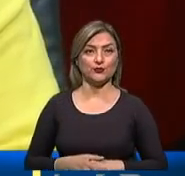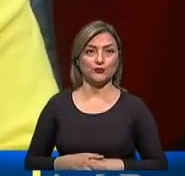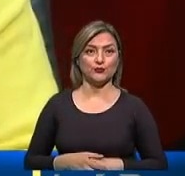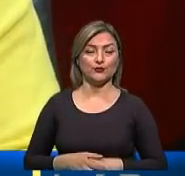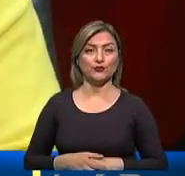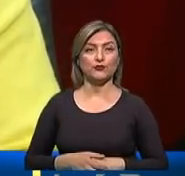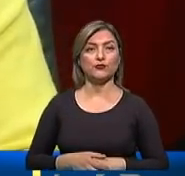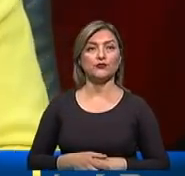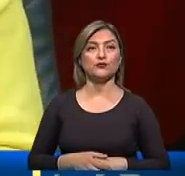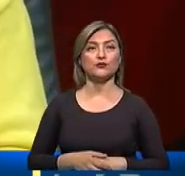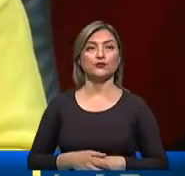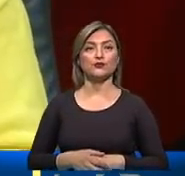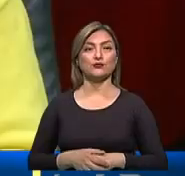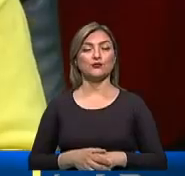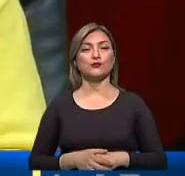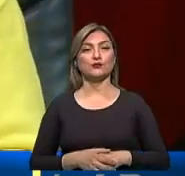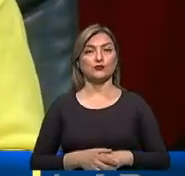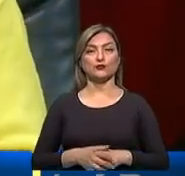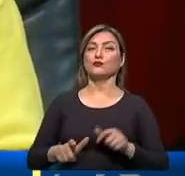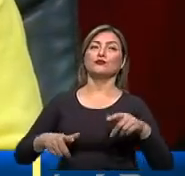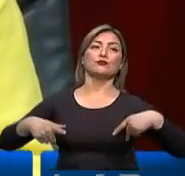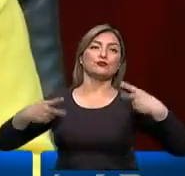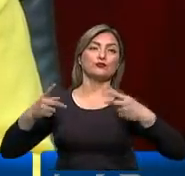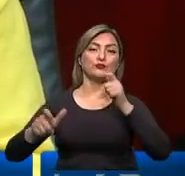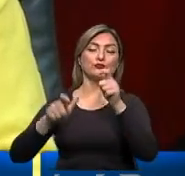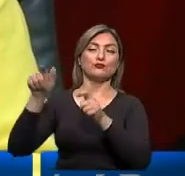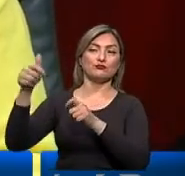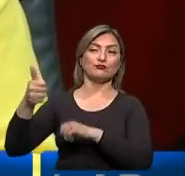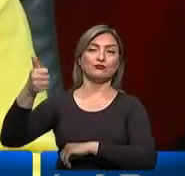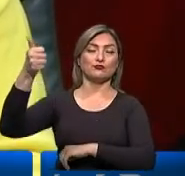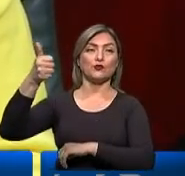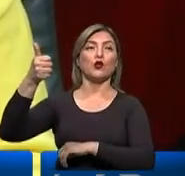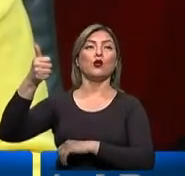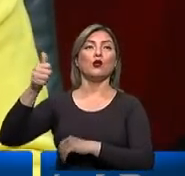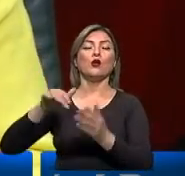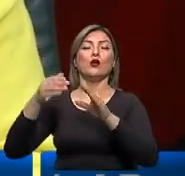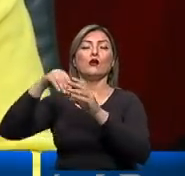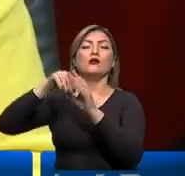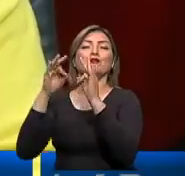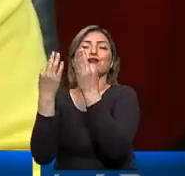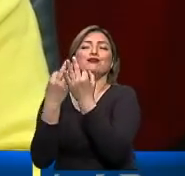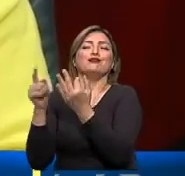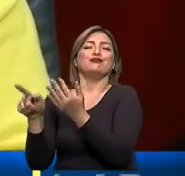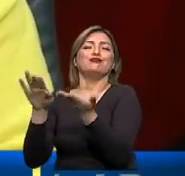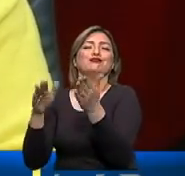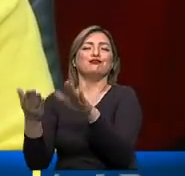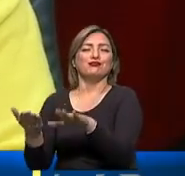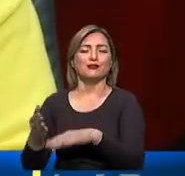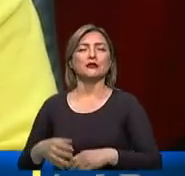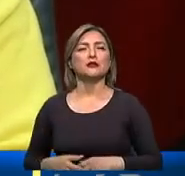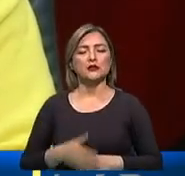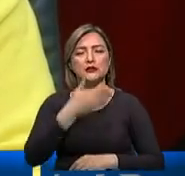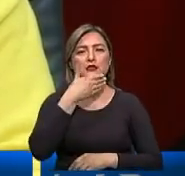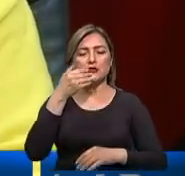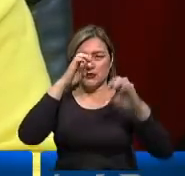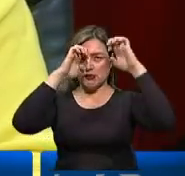estrategias para mejorar la convivencia ciudadana, porque escuchamos que el general habló de muertes en el seno del hogar, y también mejorar